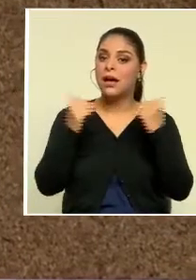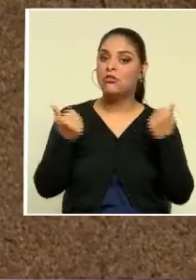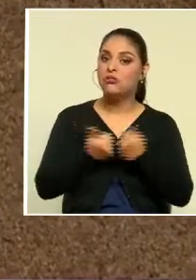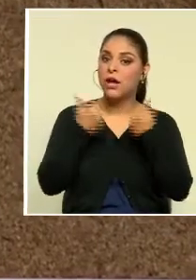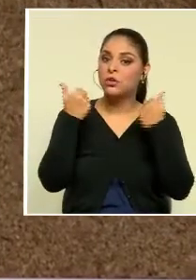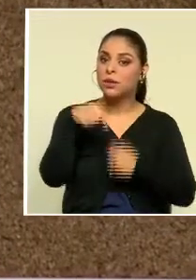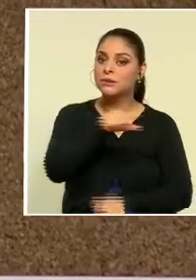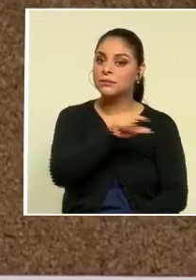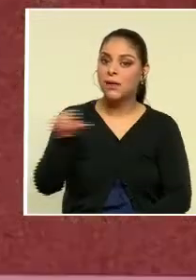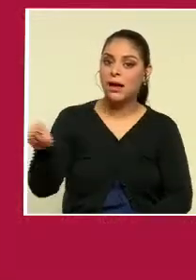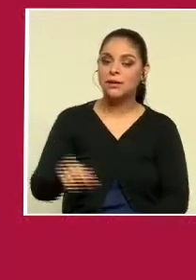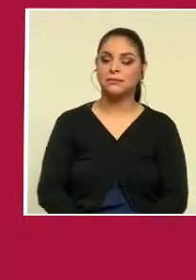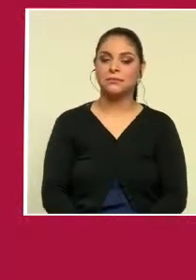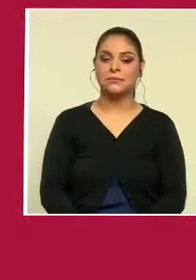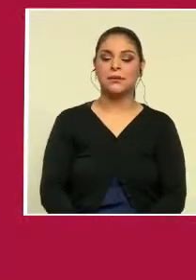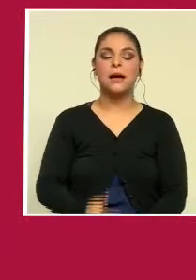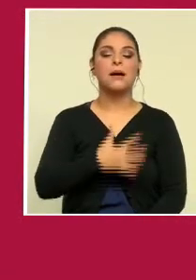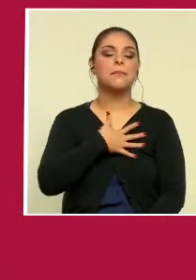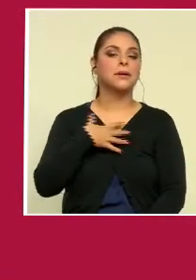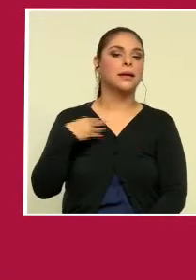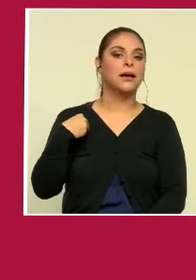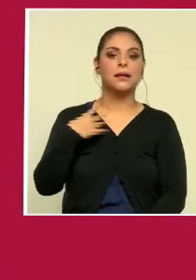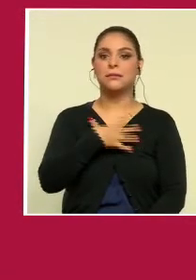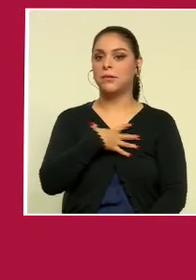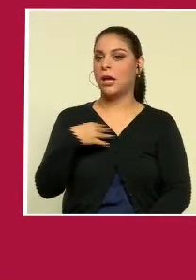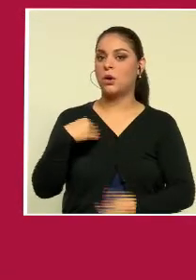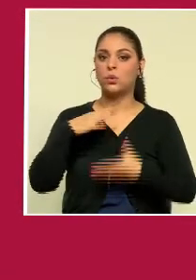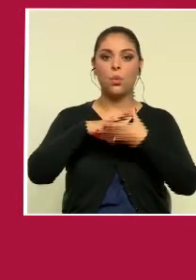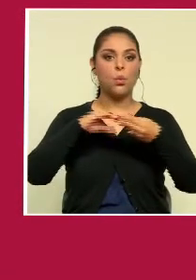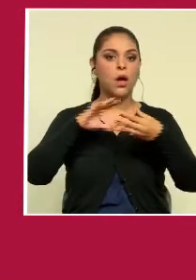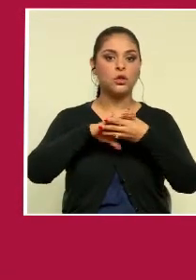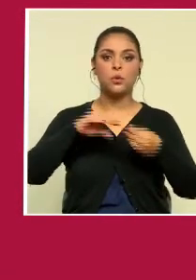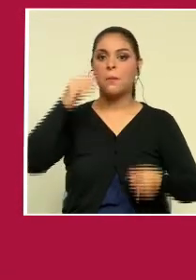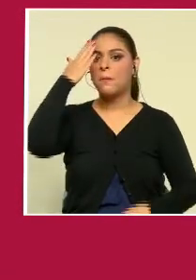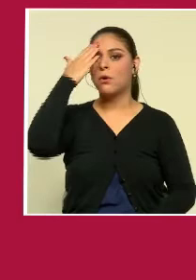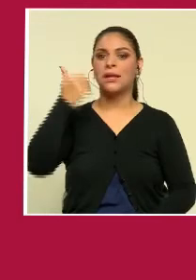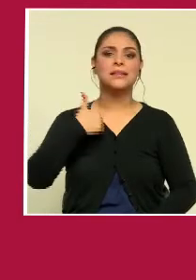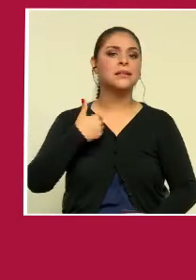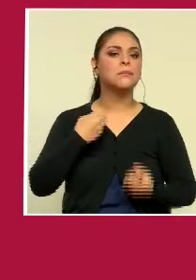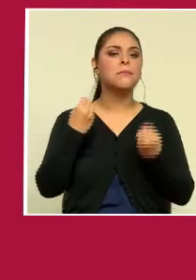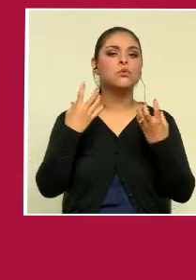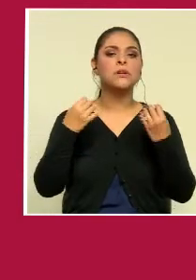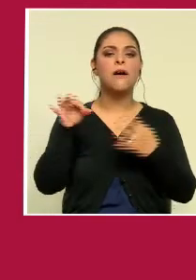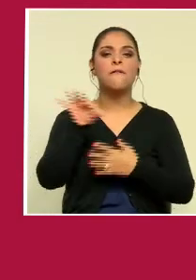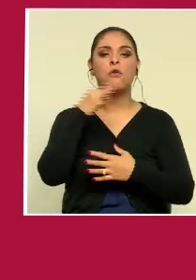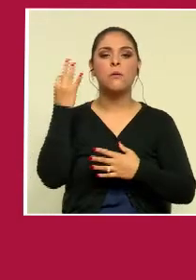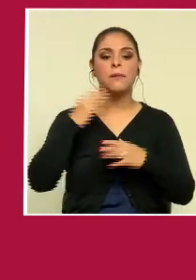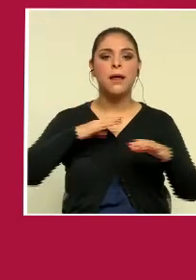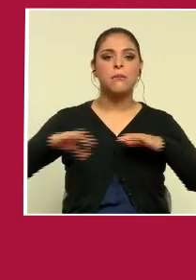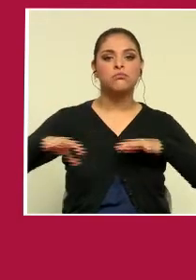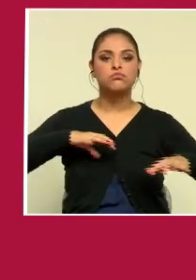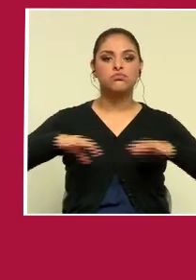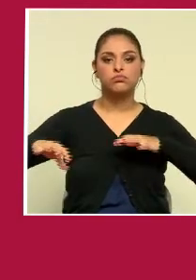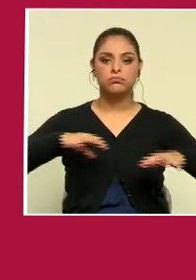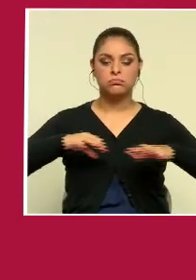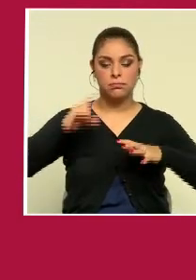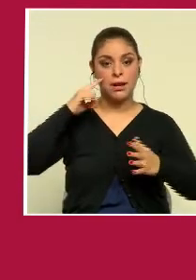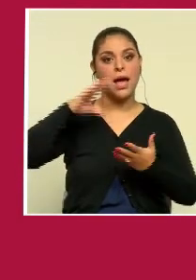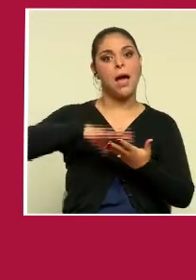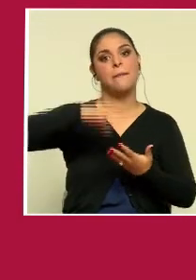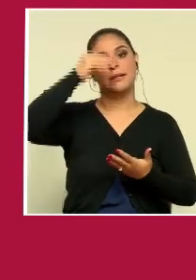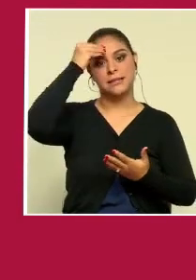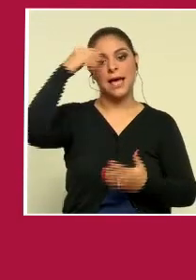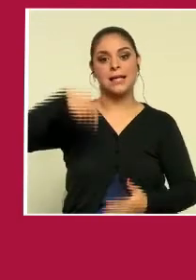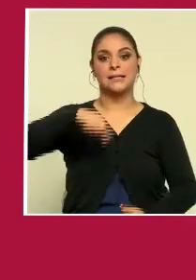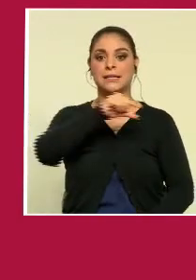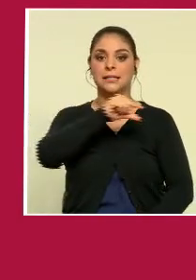semana me encantó me encantó ese cuento porque tenía muchas posibilidades de acción que es el contenido verdad el aprendizaje esperado de